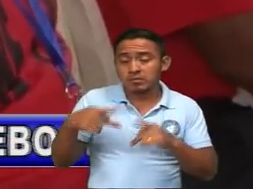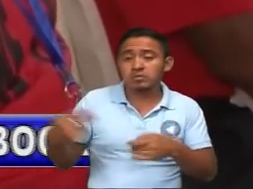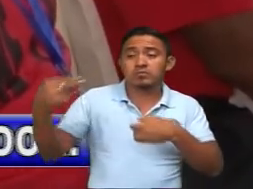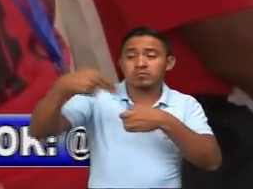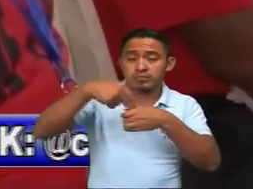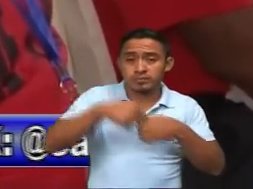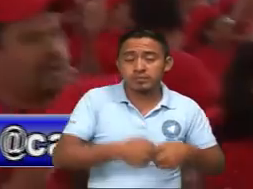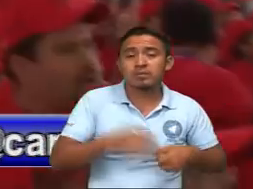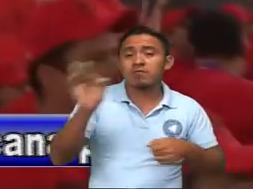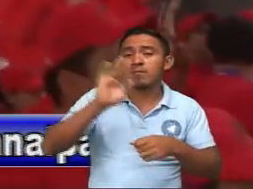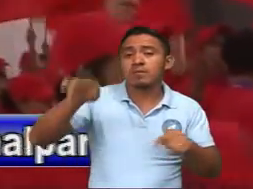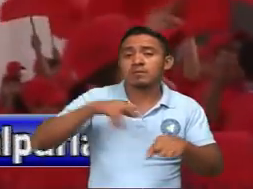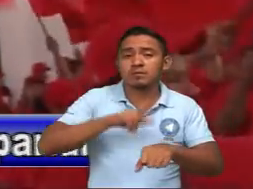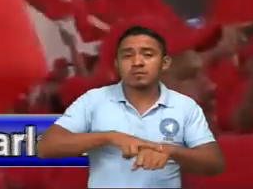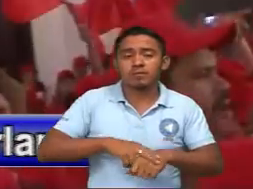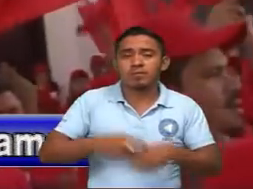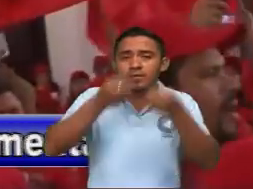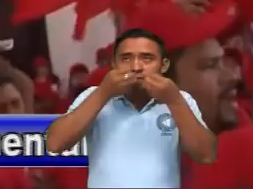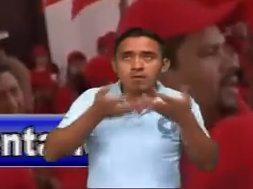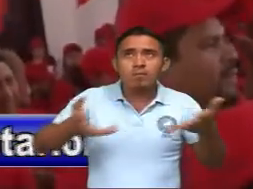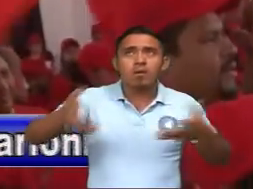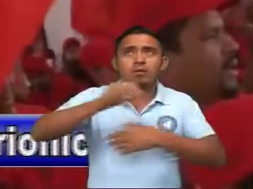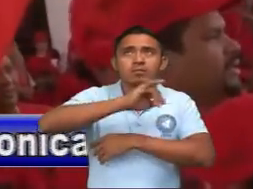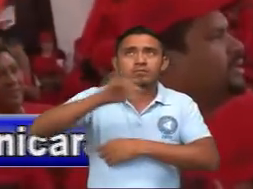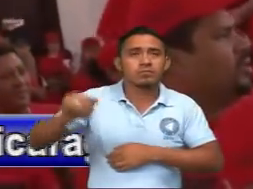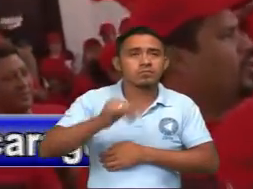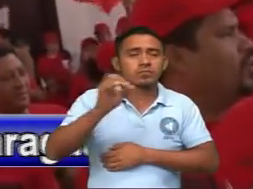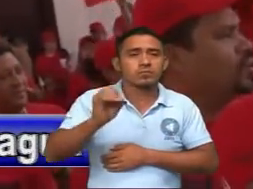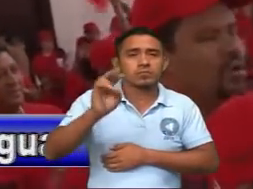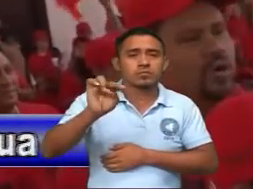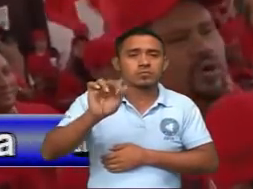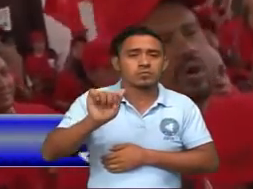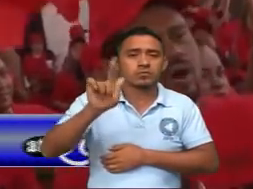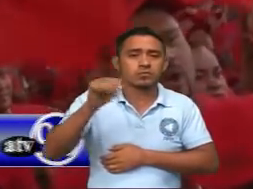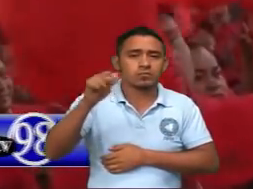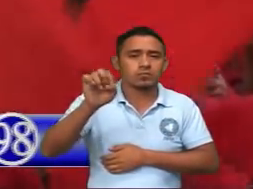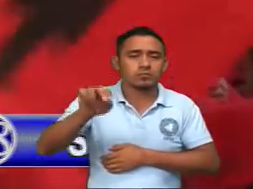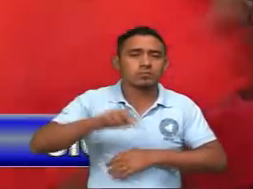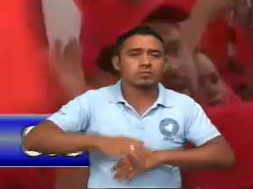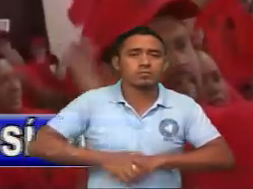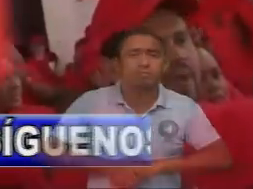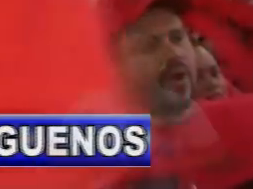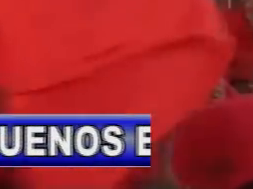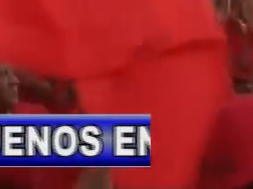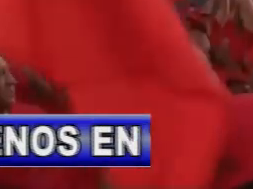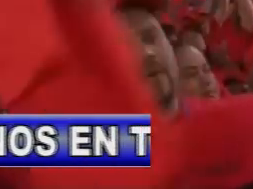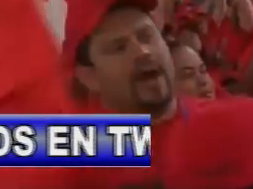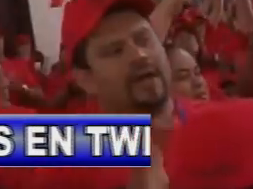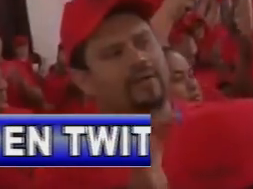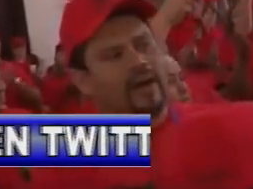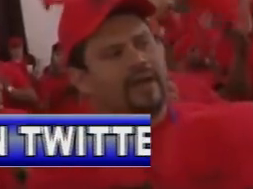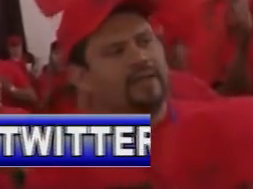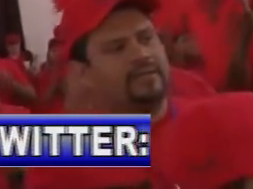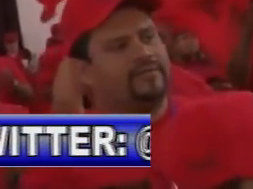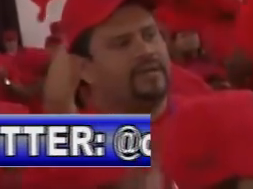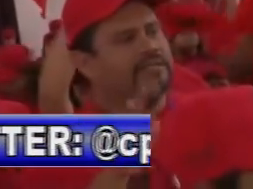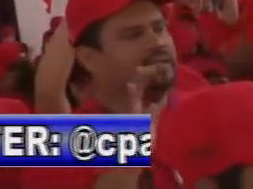nivel nacional. Con cámara de Rubén Castro, informó para el canal parlamentario Jonathan Castro.